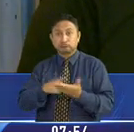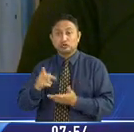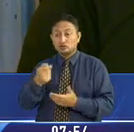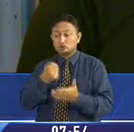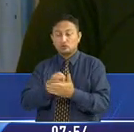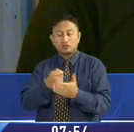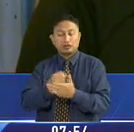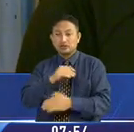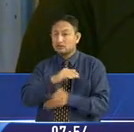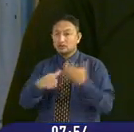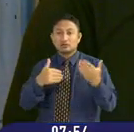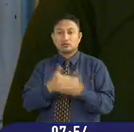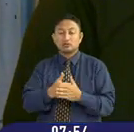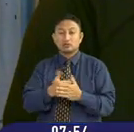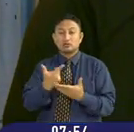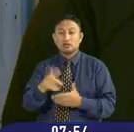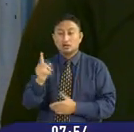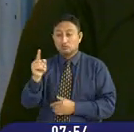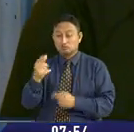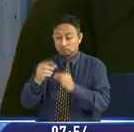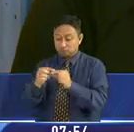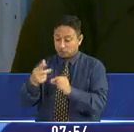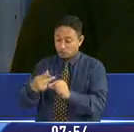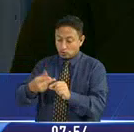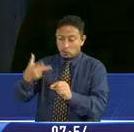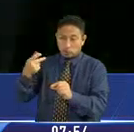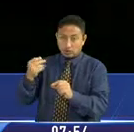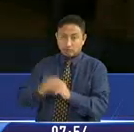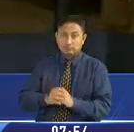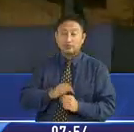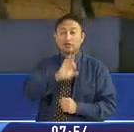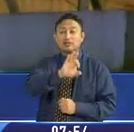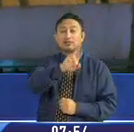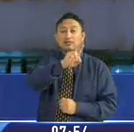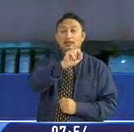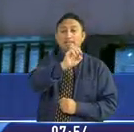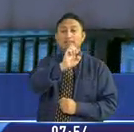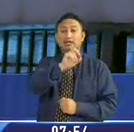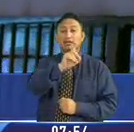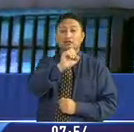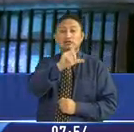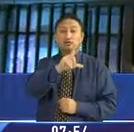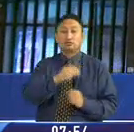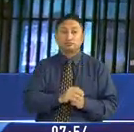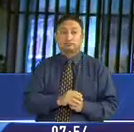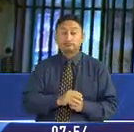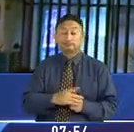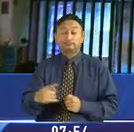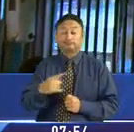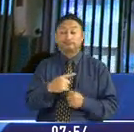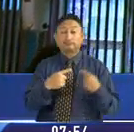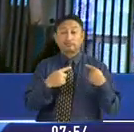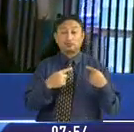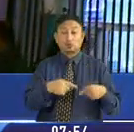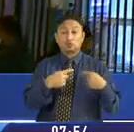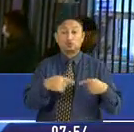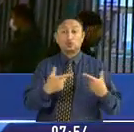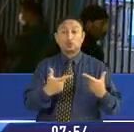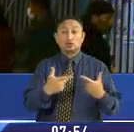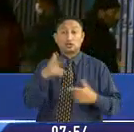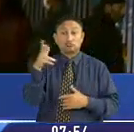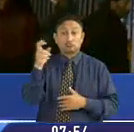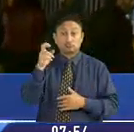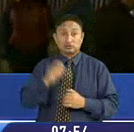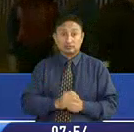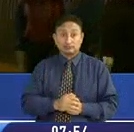jeringuilla hasta el medicamento más caro, que ha sido tramadol. Es una realidad que se escucha todos los días. Varias casas de